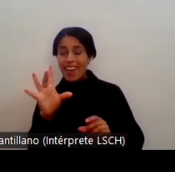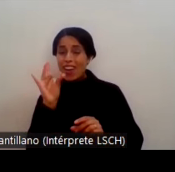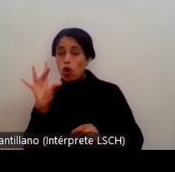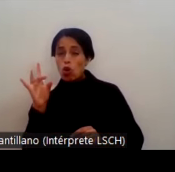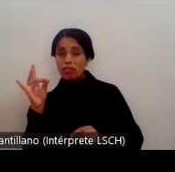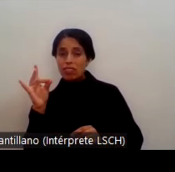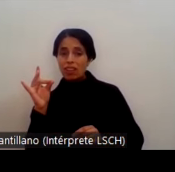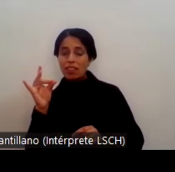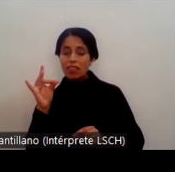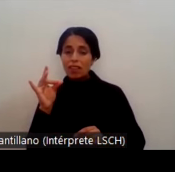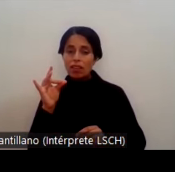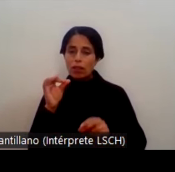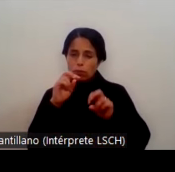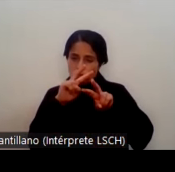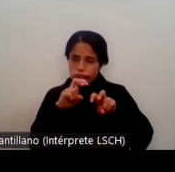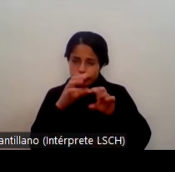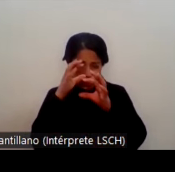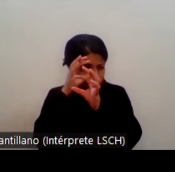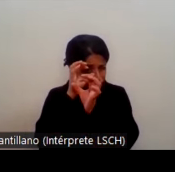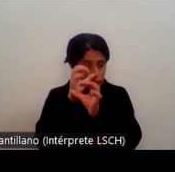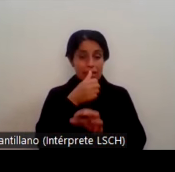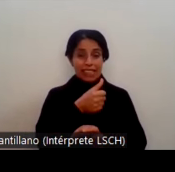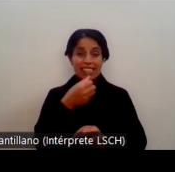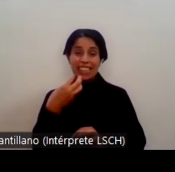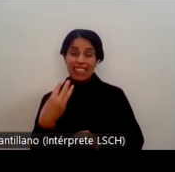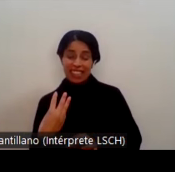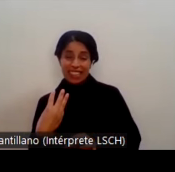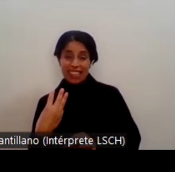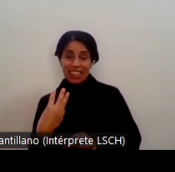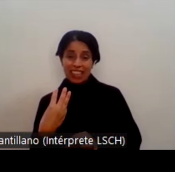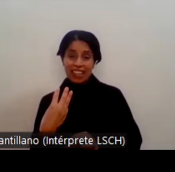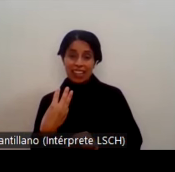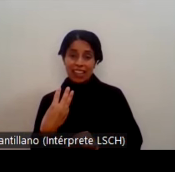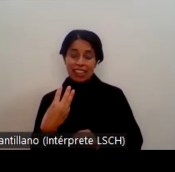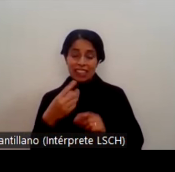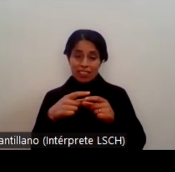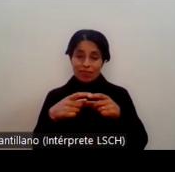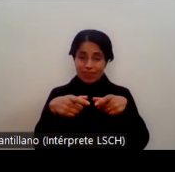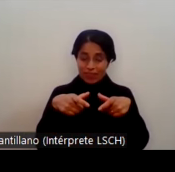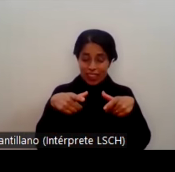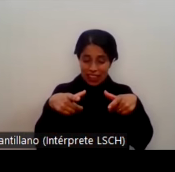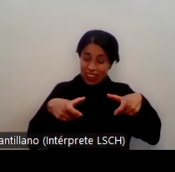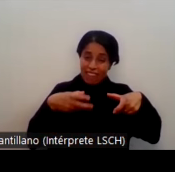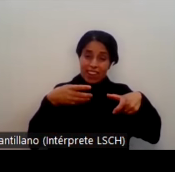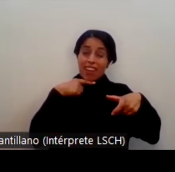y analizados en 63 tabletas de San Pedro de Atacama. Eso lo